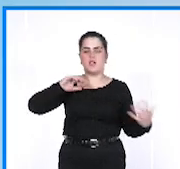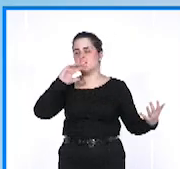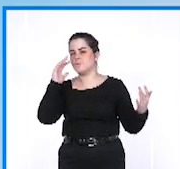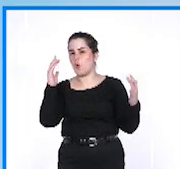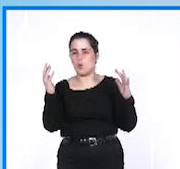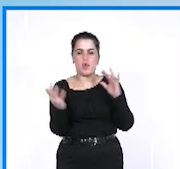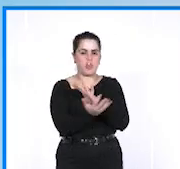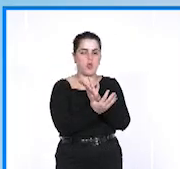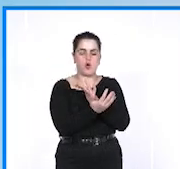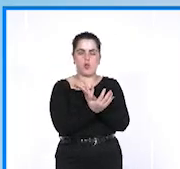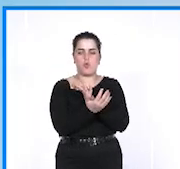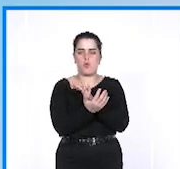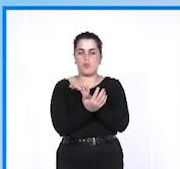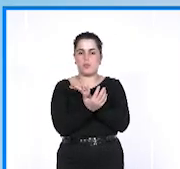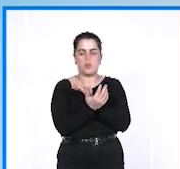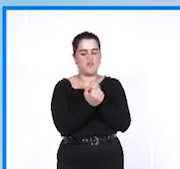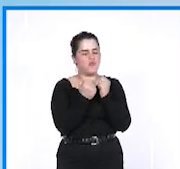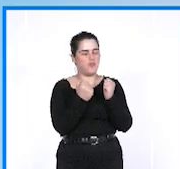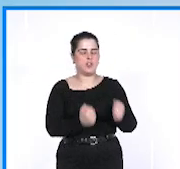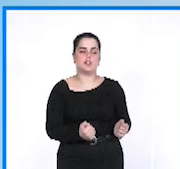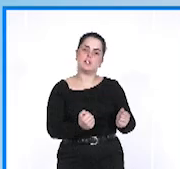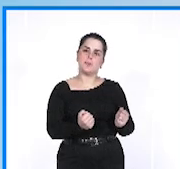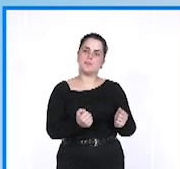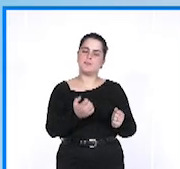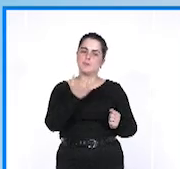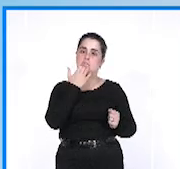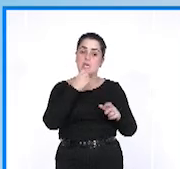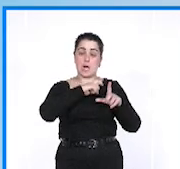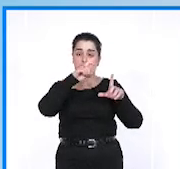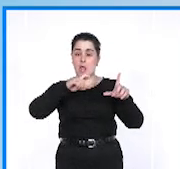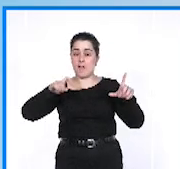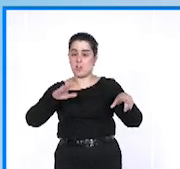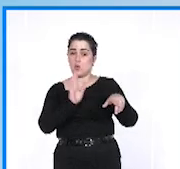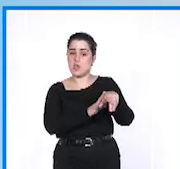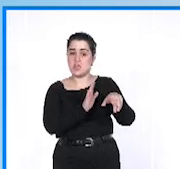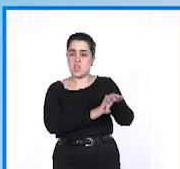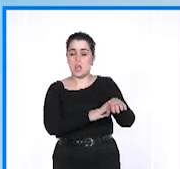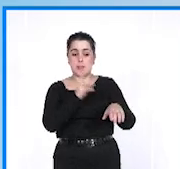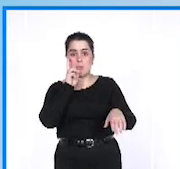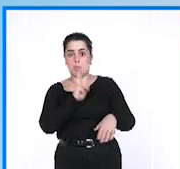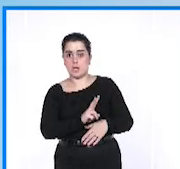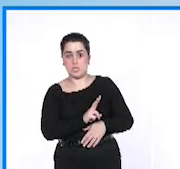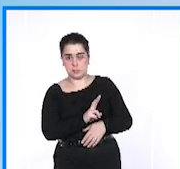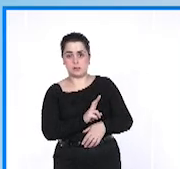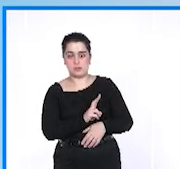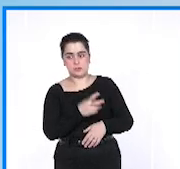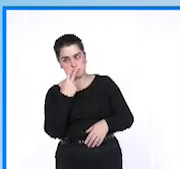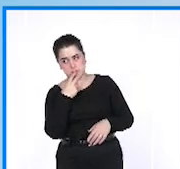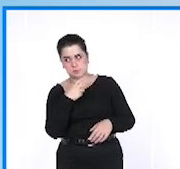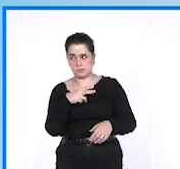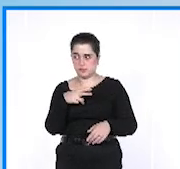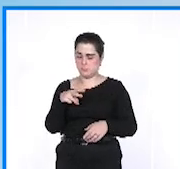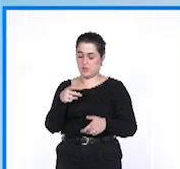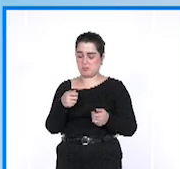de transformación eh intenso si veis en el gráfico de la izquierda a ver que me que me lío con